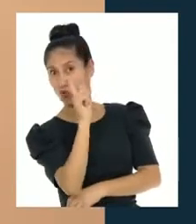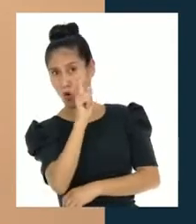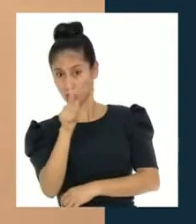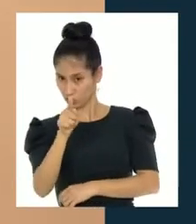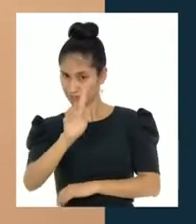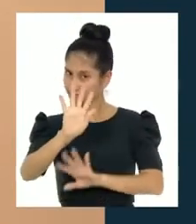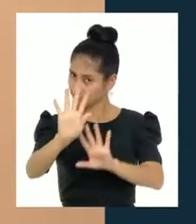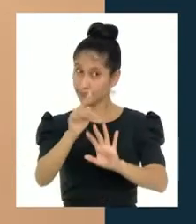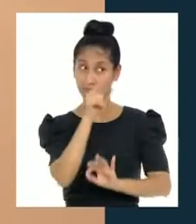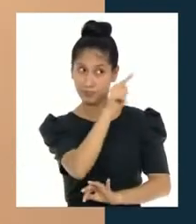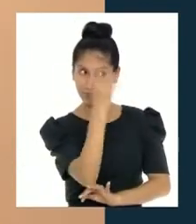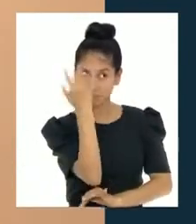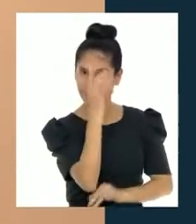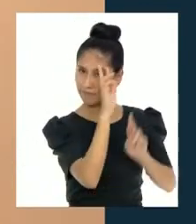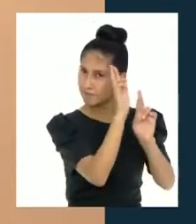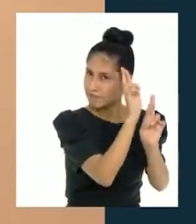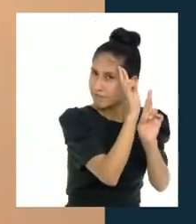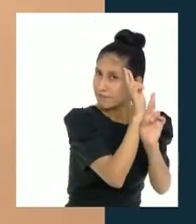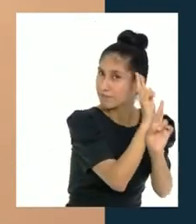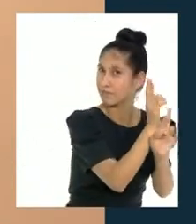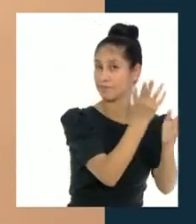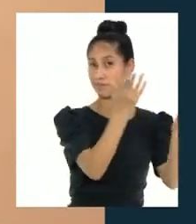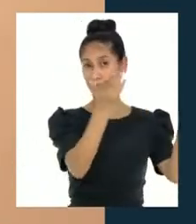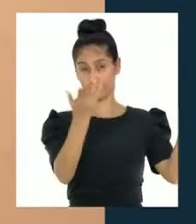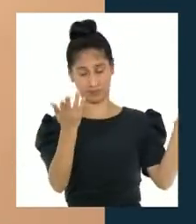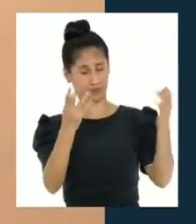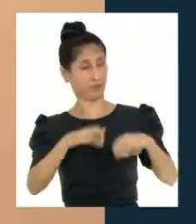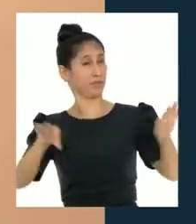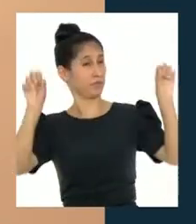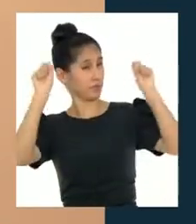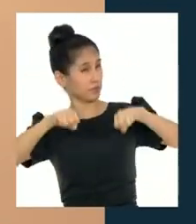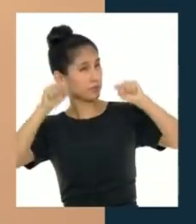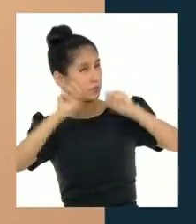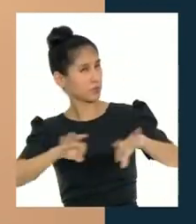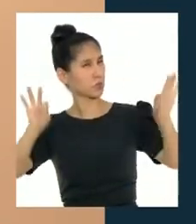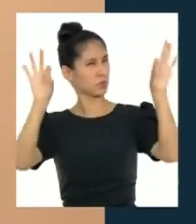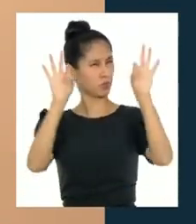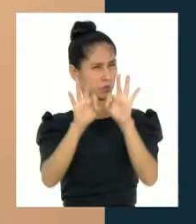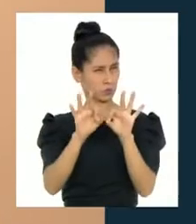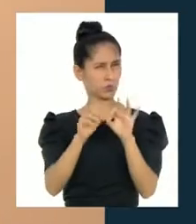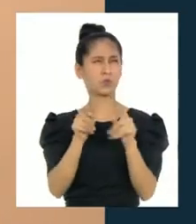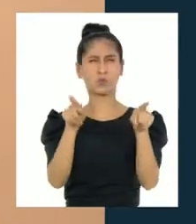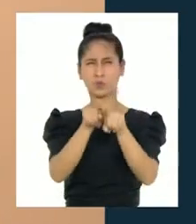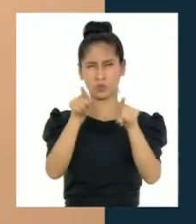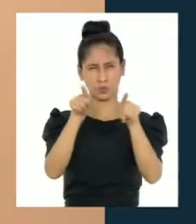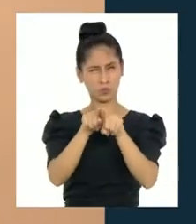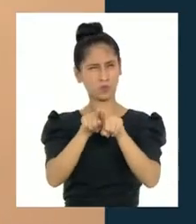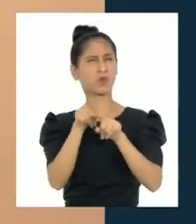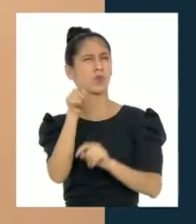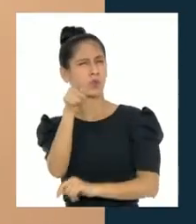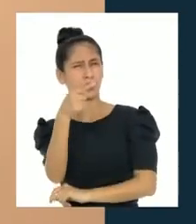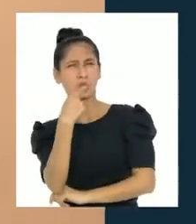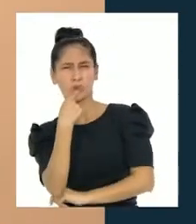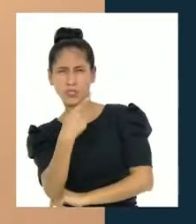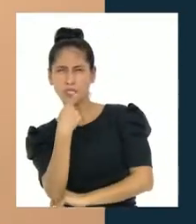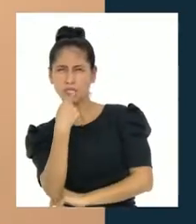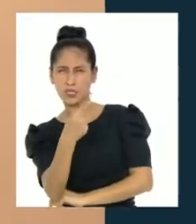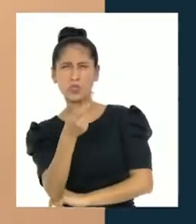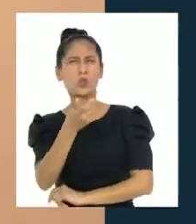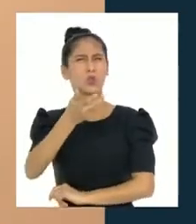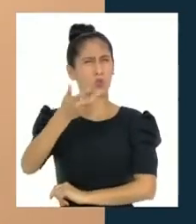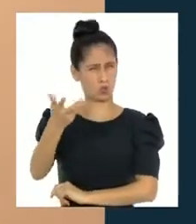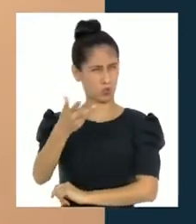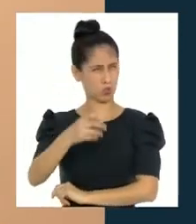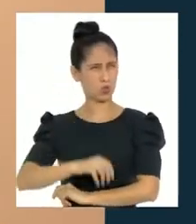baja autoestima, no quiere decir que lo que le están diciendo él lo esté asumiendo, sino es la capacidad